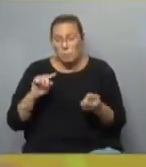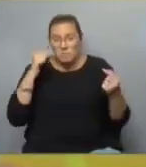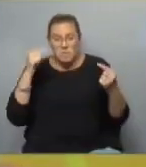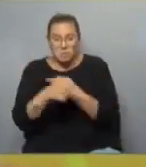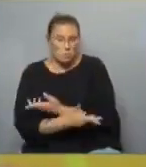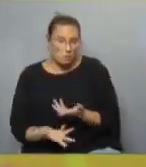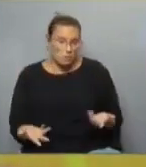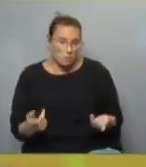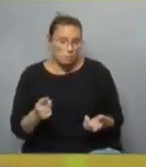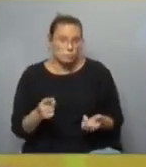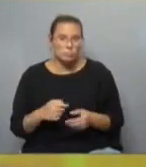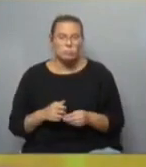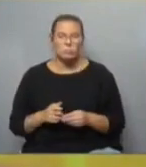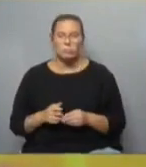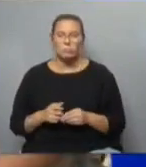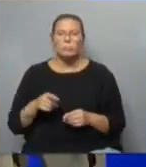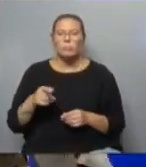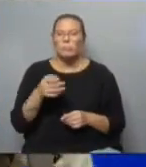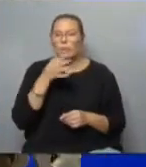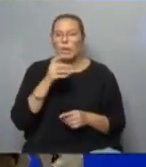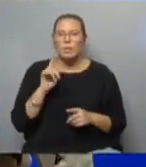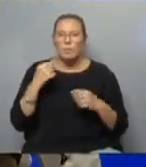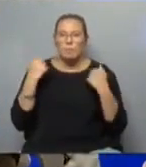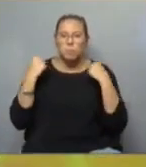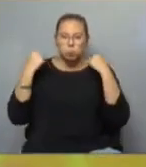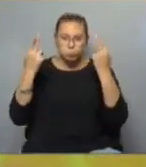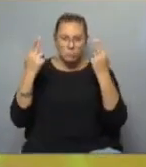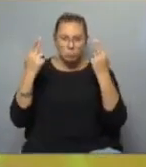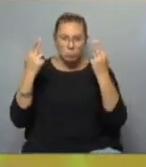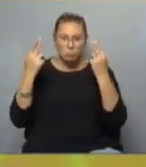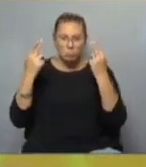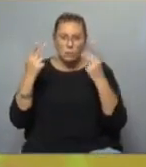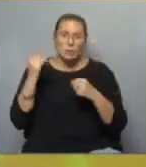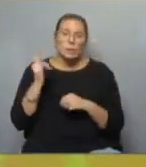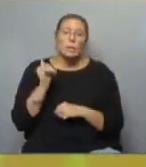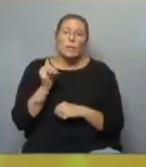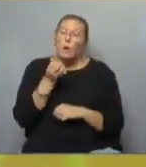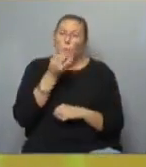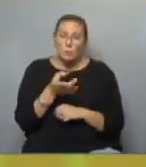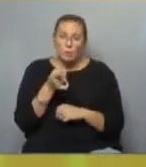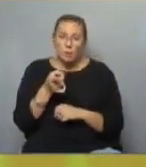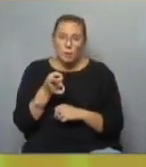contrario, ¿no? Claro, total. No, sí, vos hablás de que hay que desobedecer. Y eso es bueno.